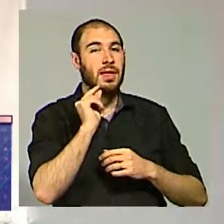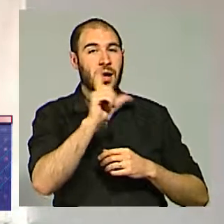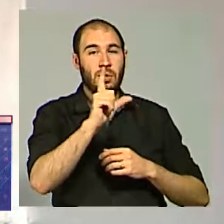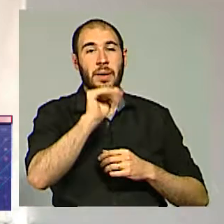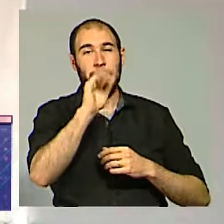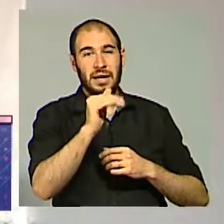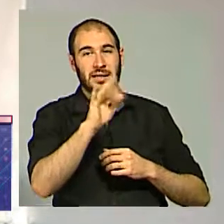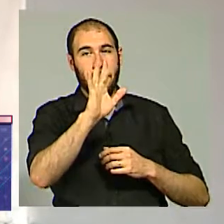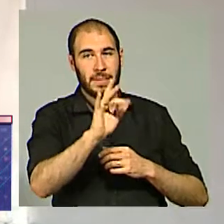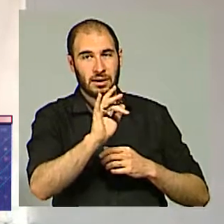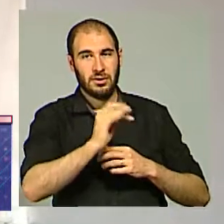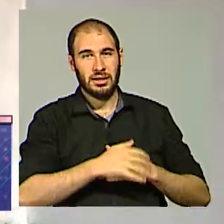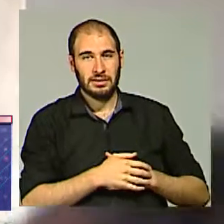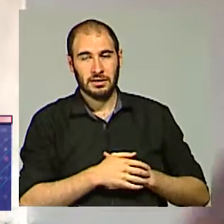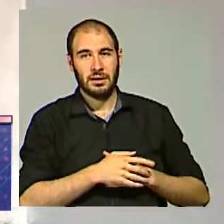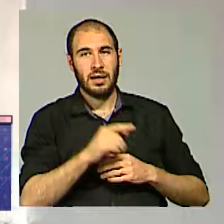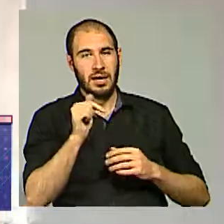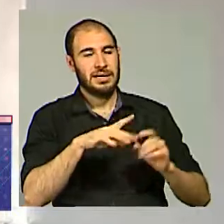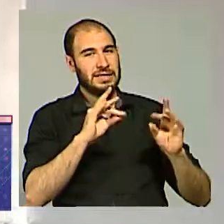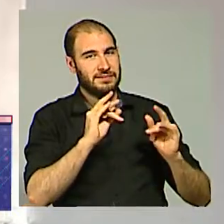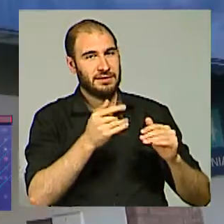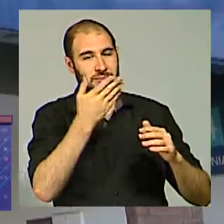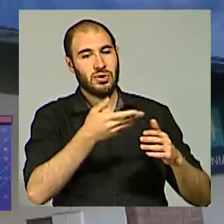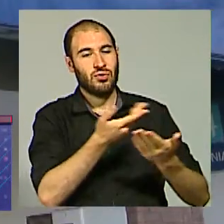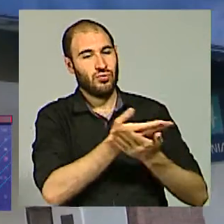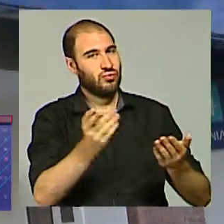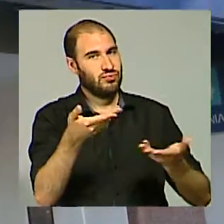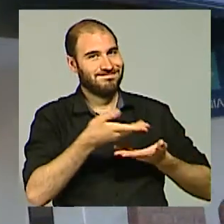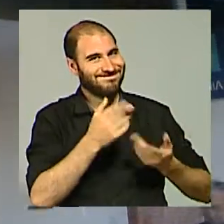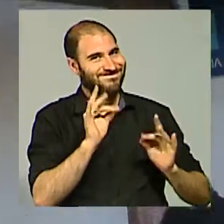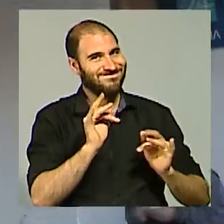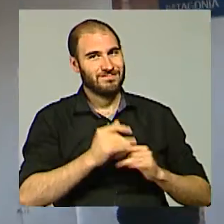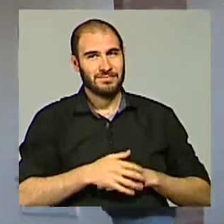martes y miércoles y complicarían la atención al público